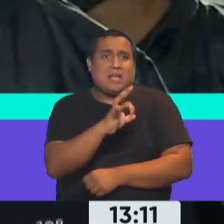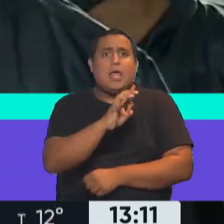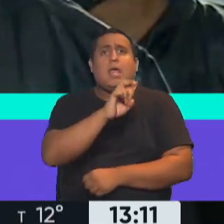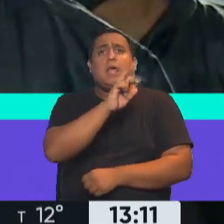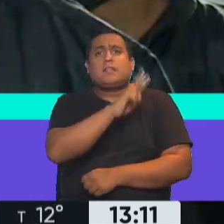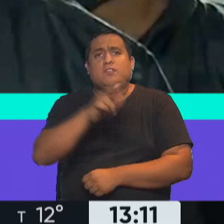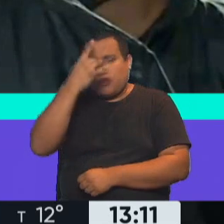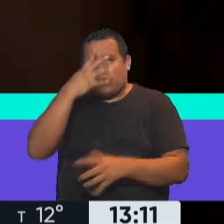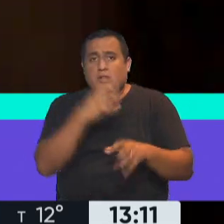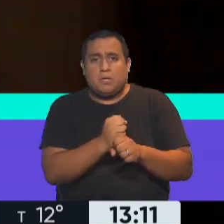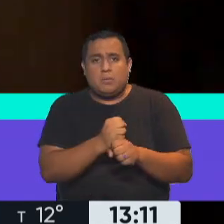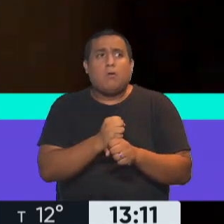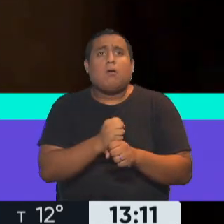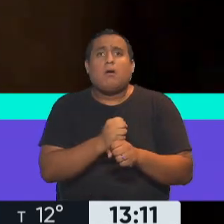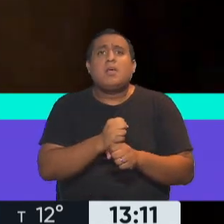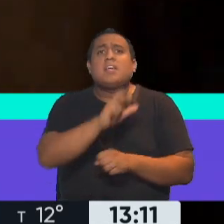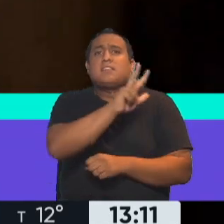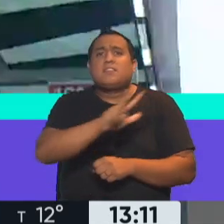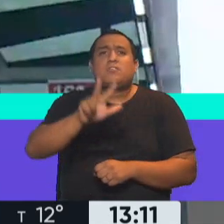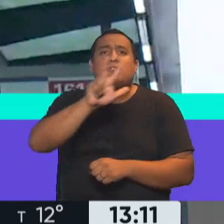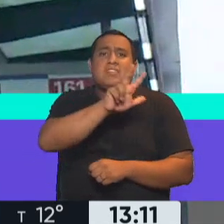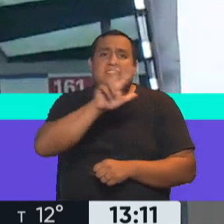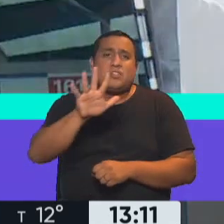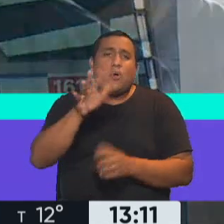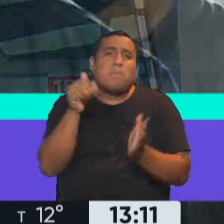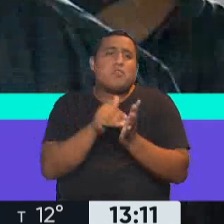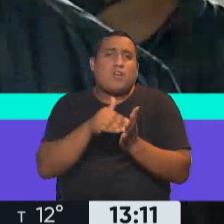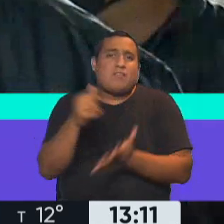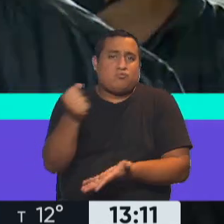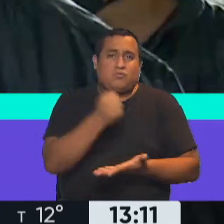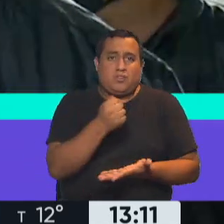312 colectivos, cobra 355 millones de pesos por mes de subsidio. Y encima quieren despedir trabajadores.